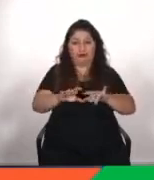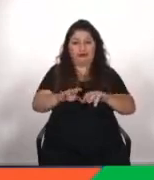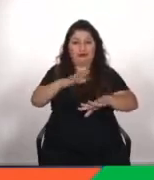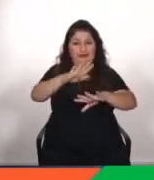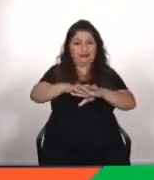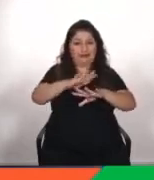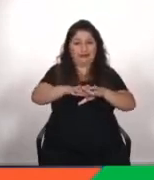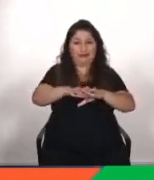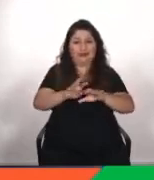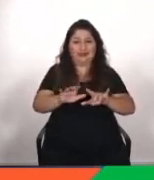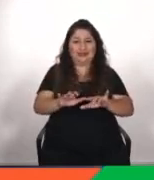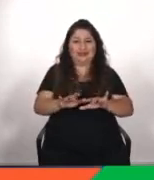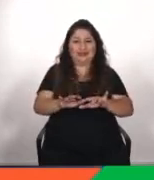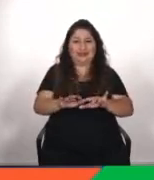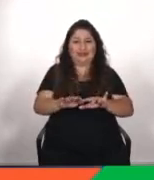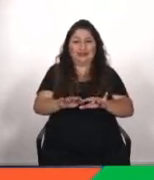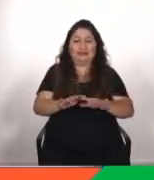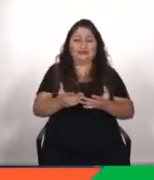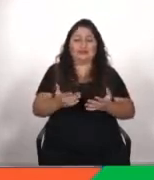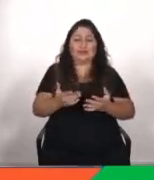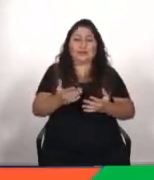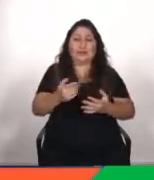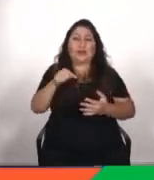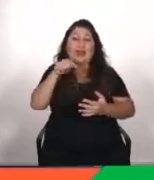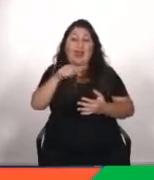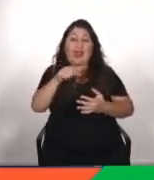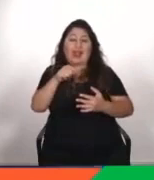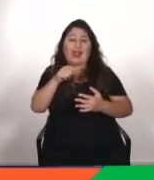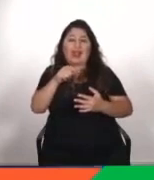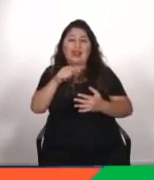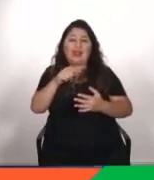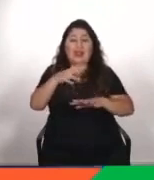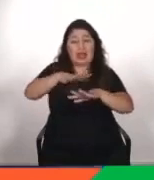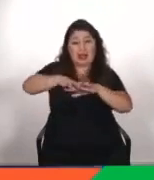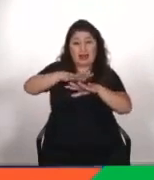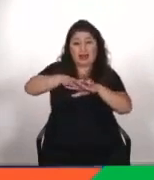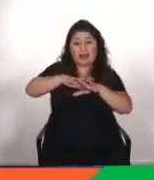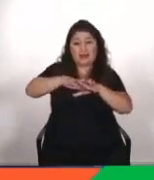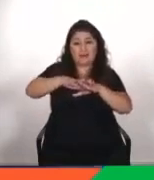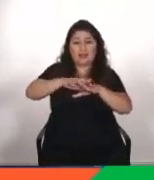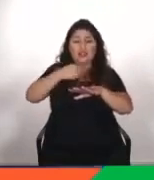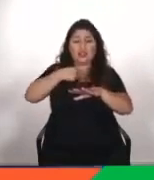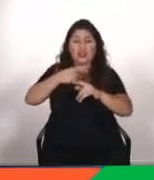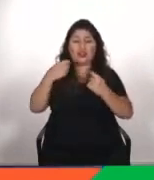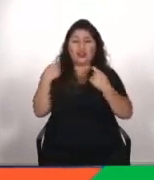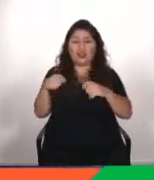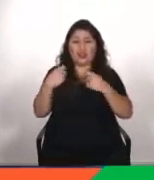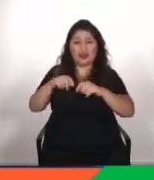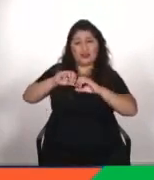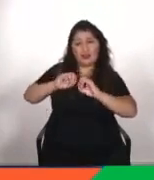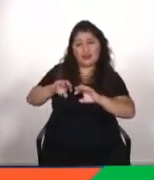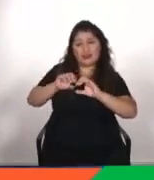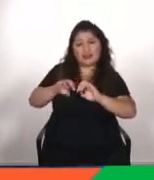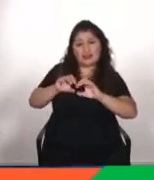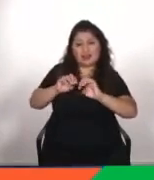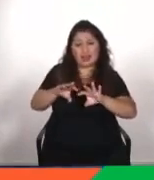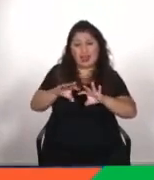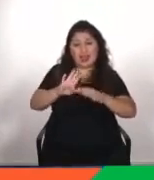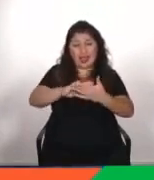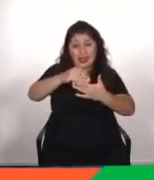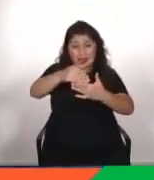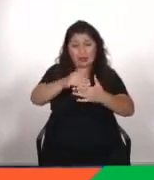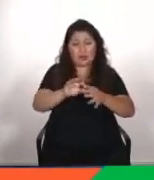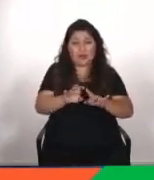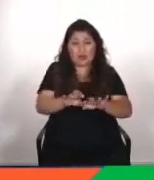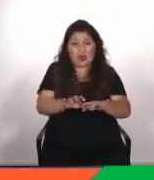álgebra computacional, álgebra conmutativa. Trato de, en este área del álgebra, tratar de enseñar o de ayudarme de los ordenadores para que ellos sean